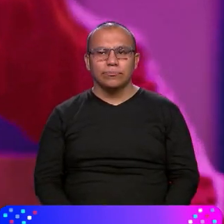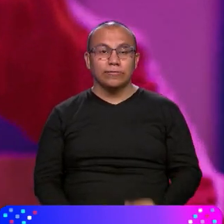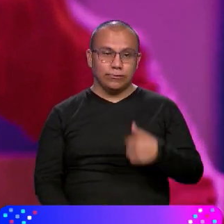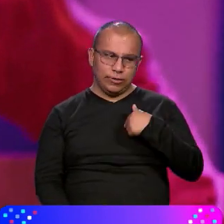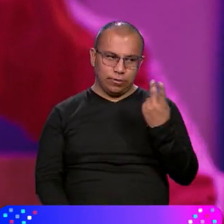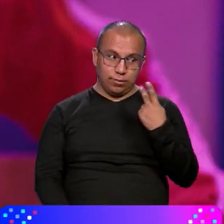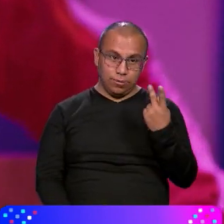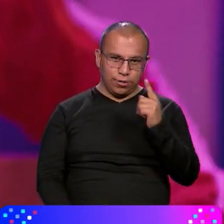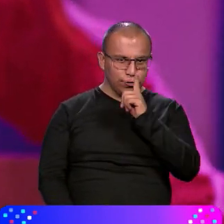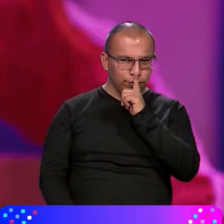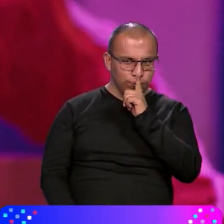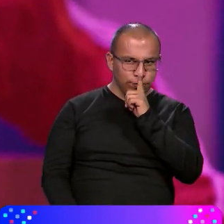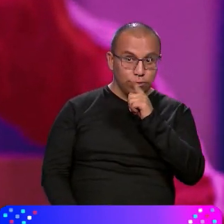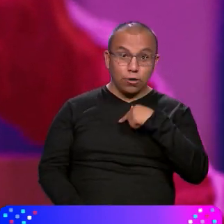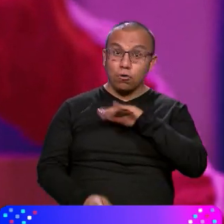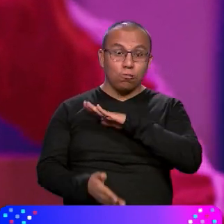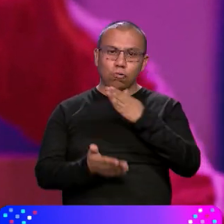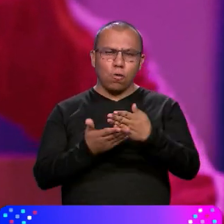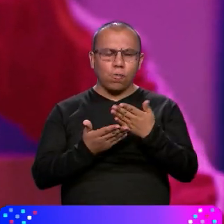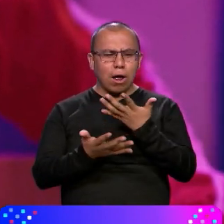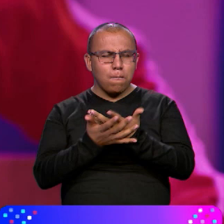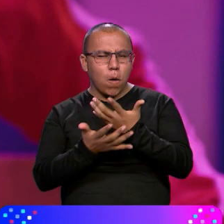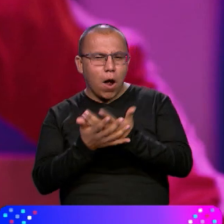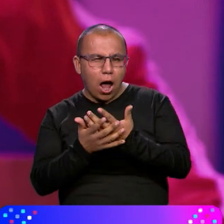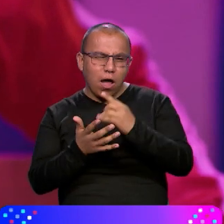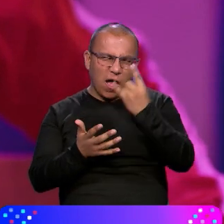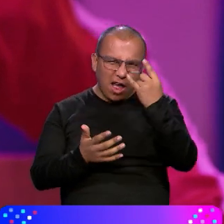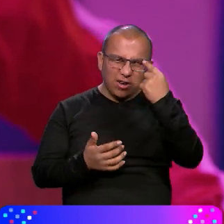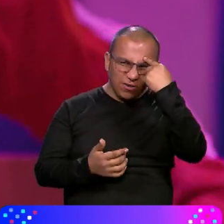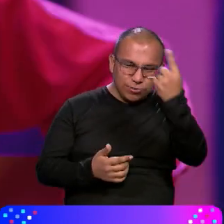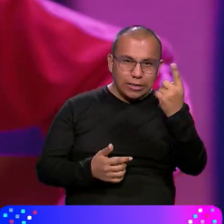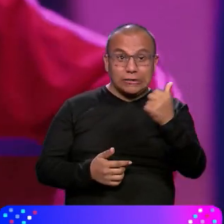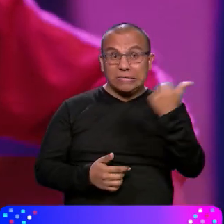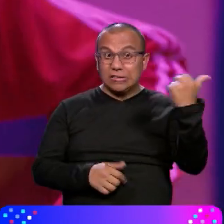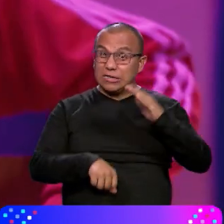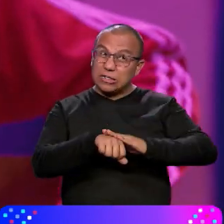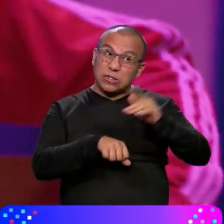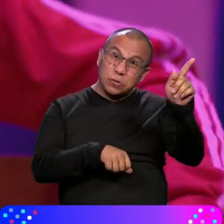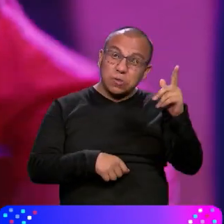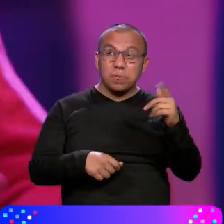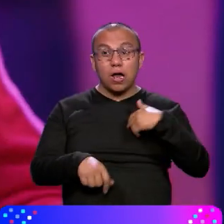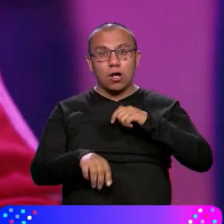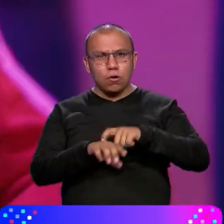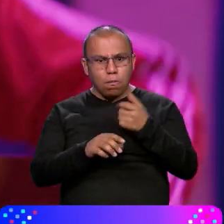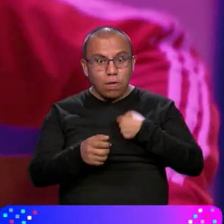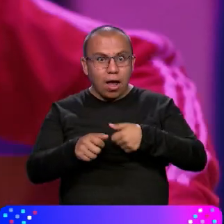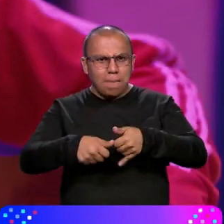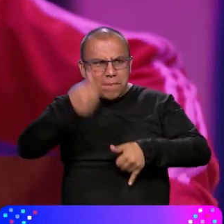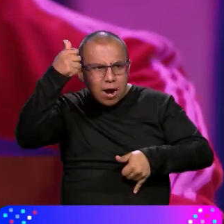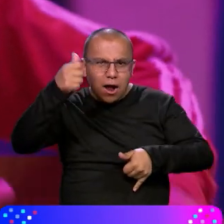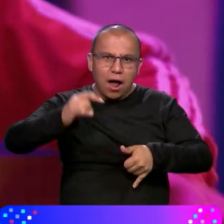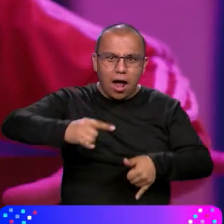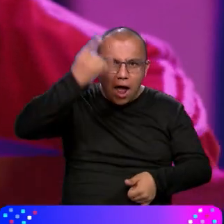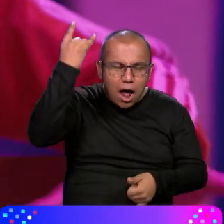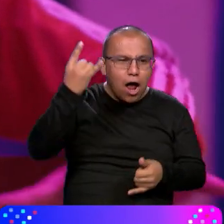Aquí entre nos, nunca hemos mojado. Y todo es por culpa de este. Nunca hemos roto el balde.